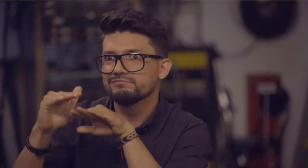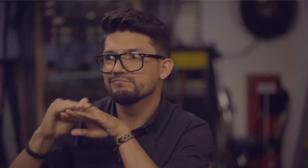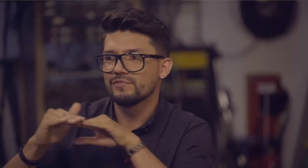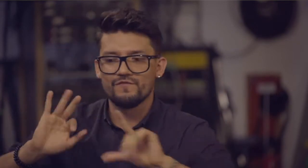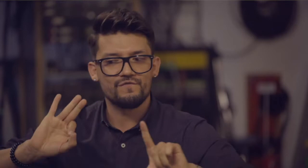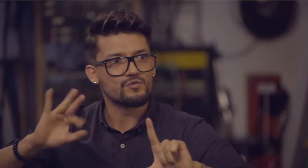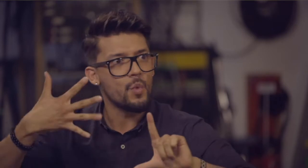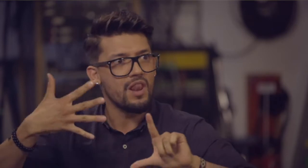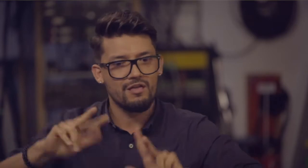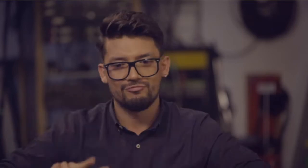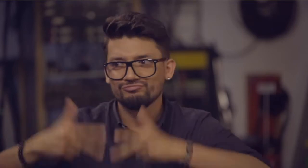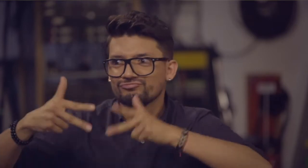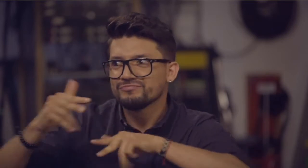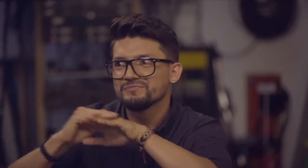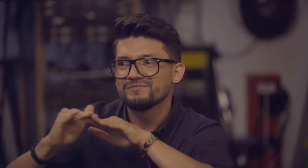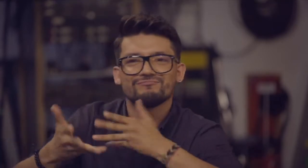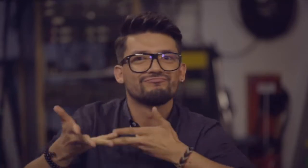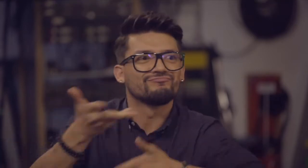invitados?